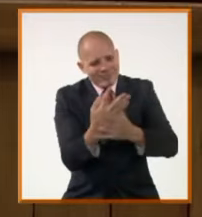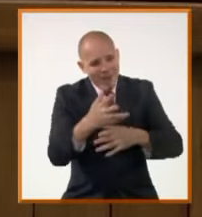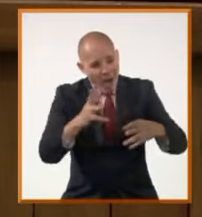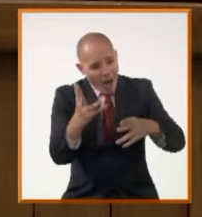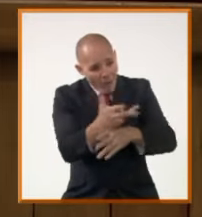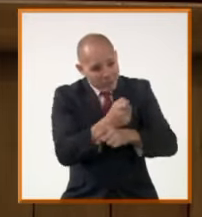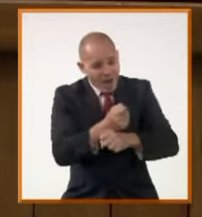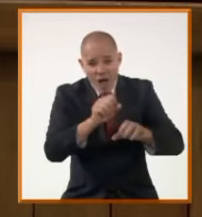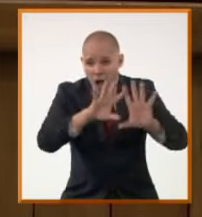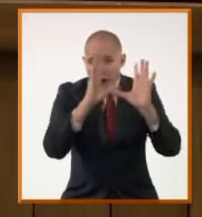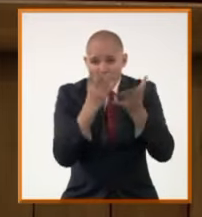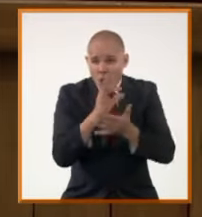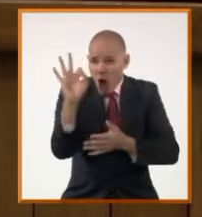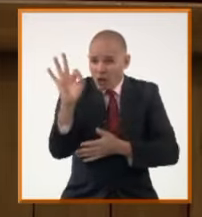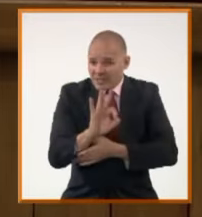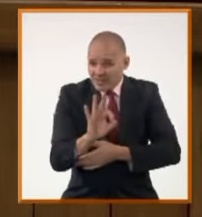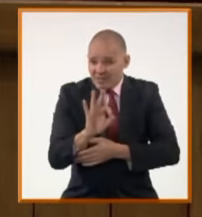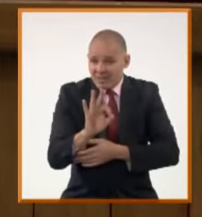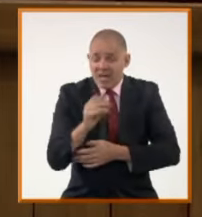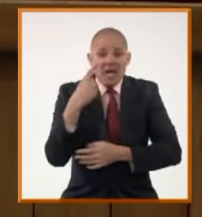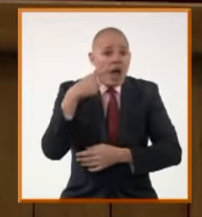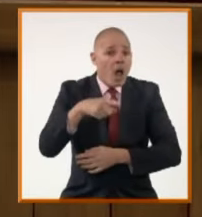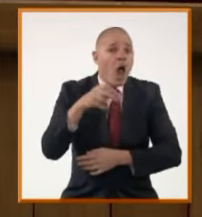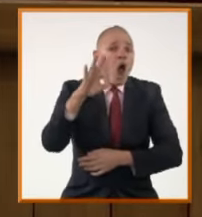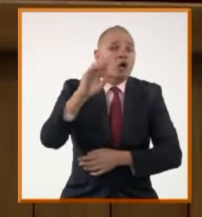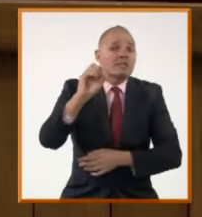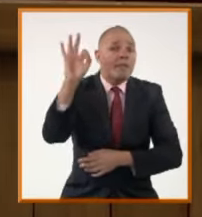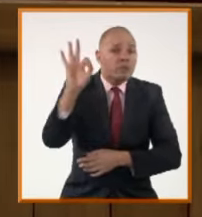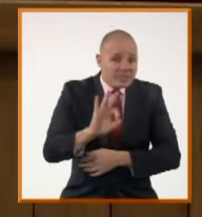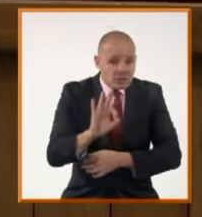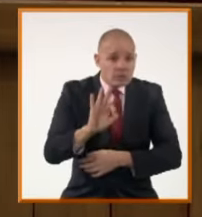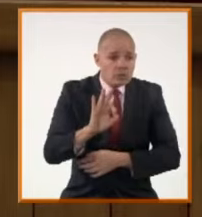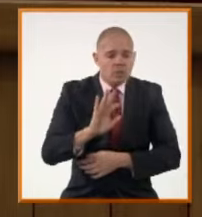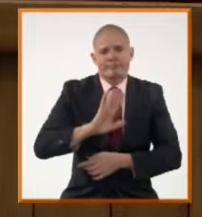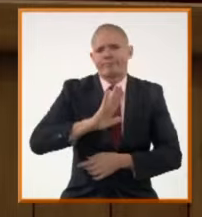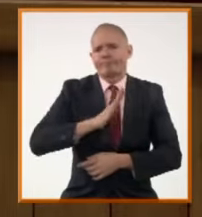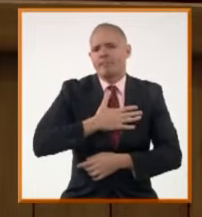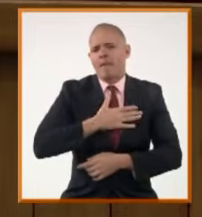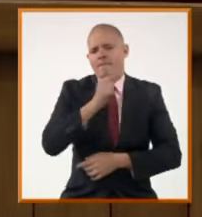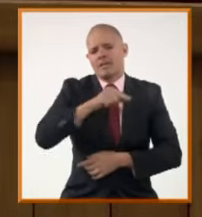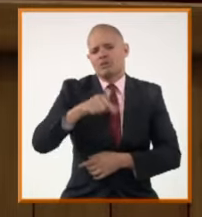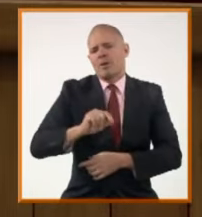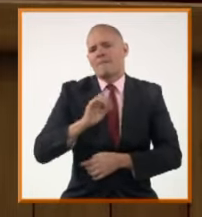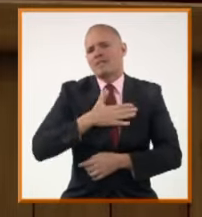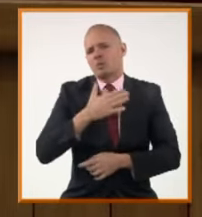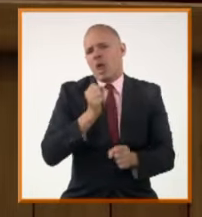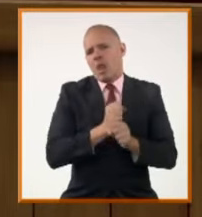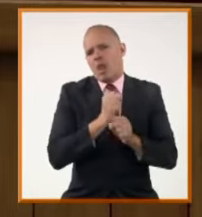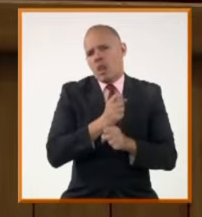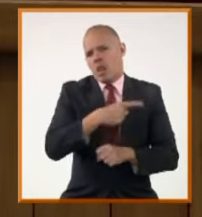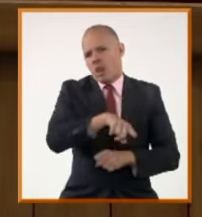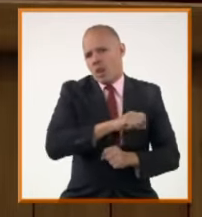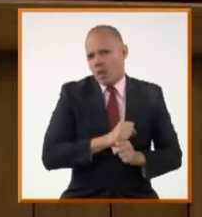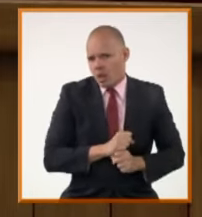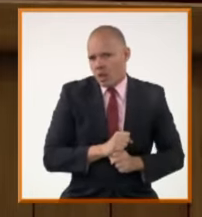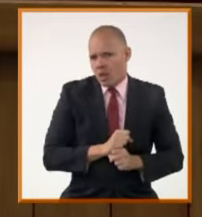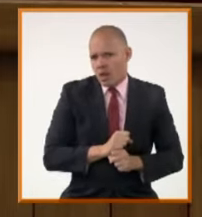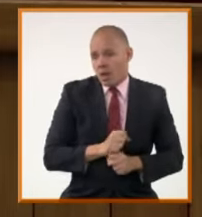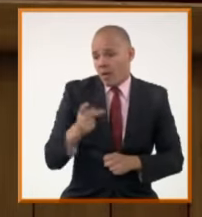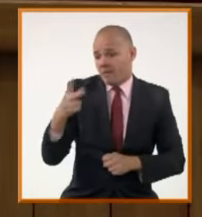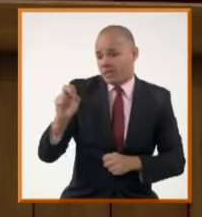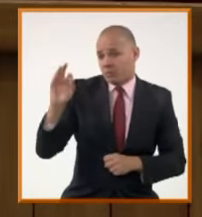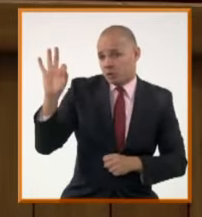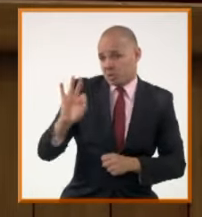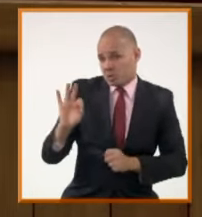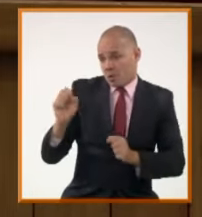80%. Solo un 20% está en empresas agrícolas estatales. Sin embargo, la